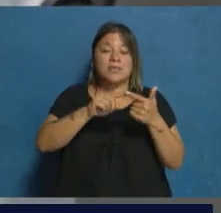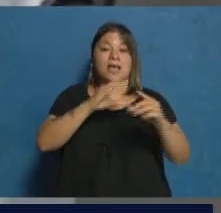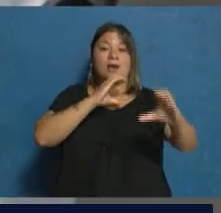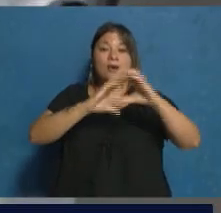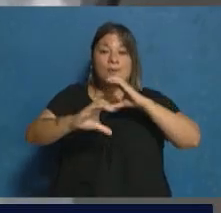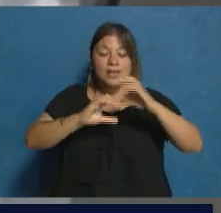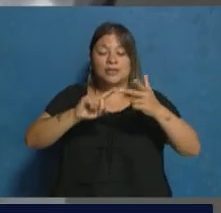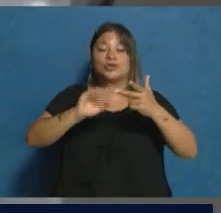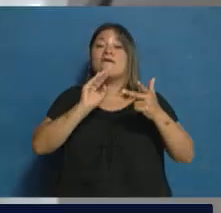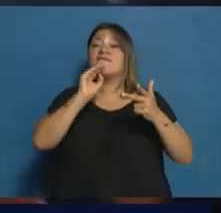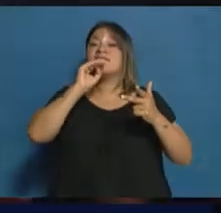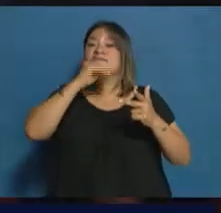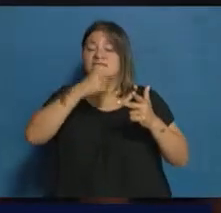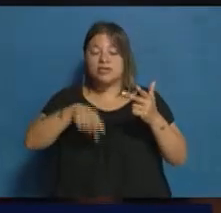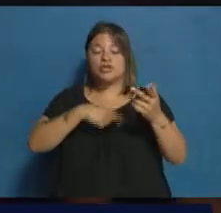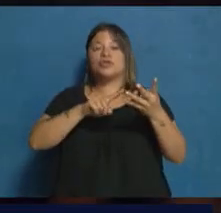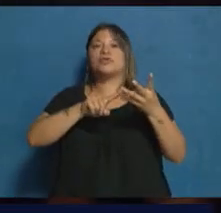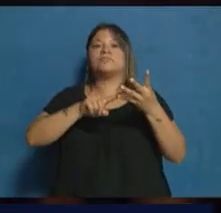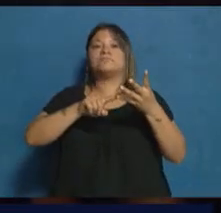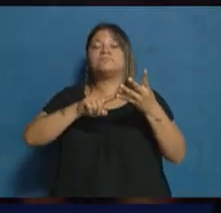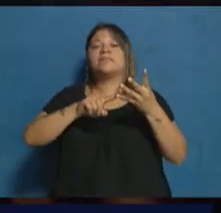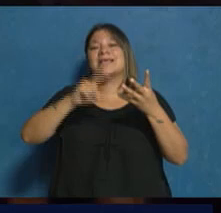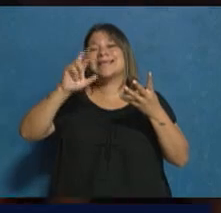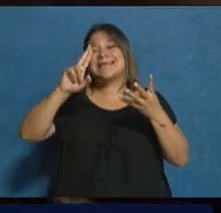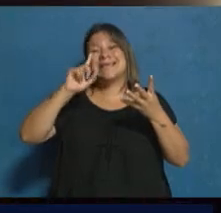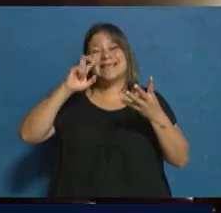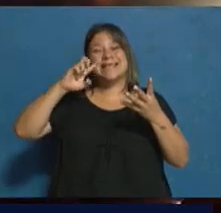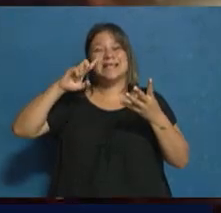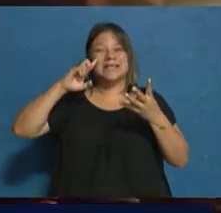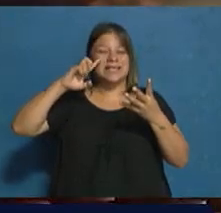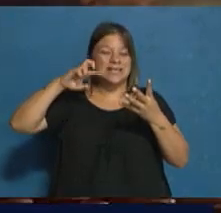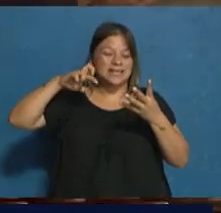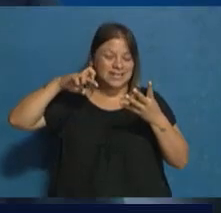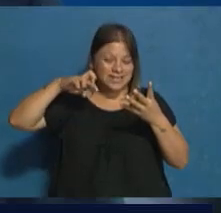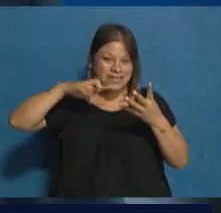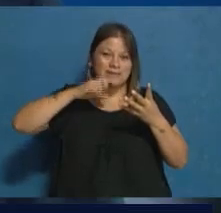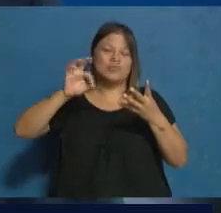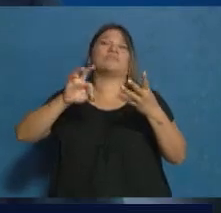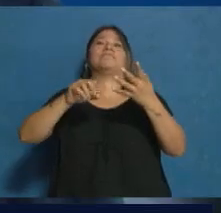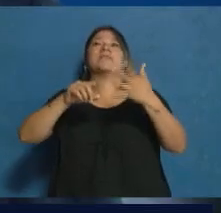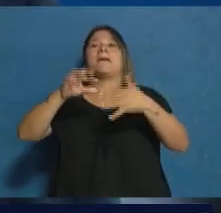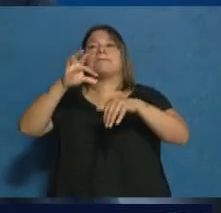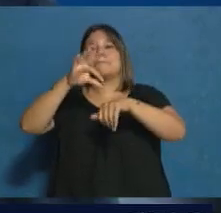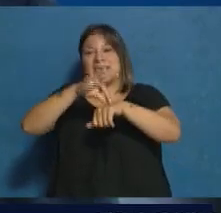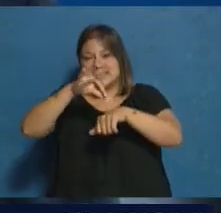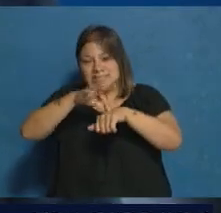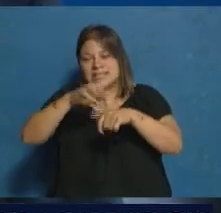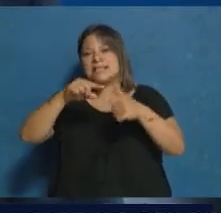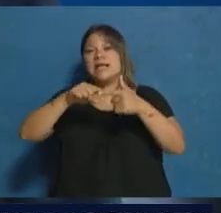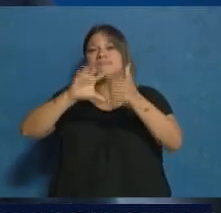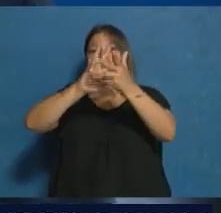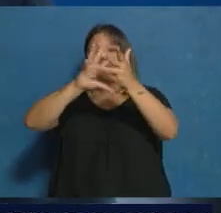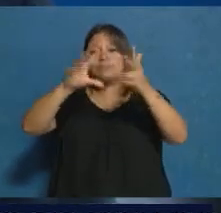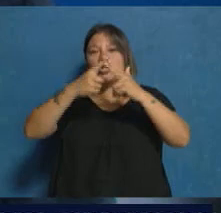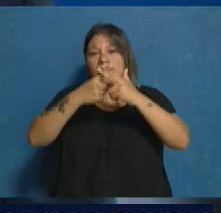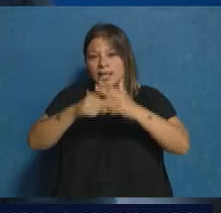la vitivinicultura, el ecosistema cripto, la medicina y la biotecnología. Iniciamos la primera jornada de Mendoza Innova